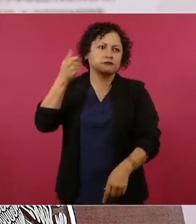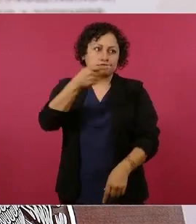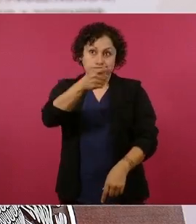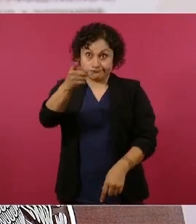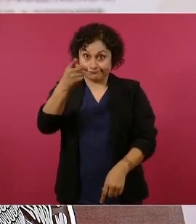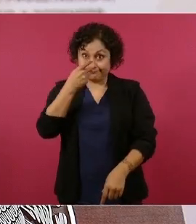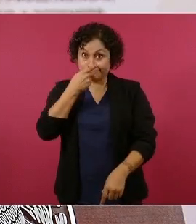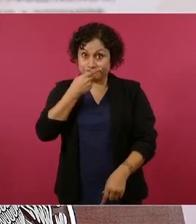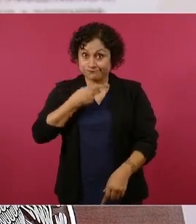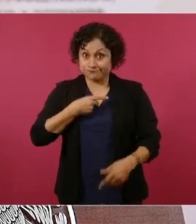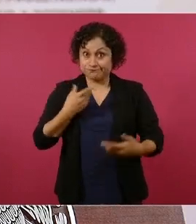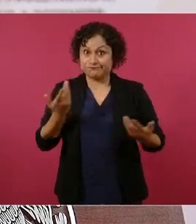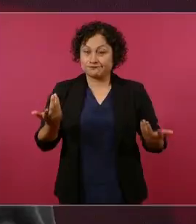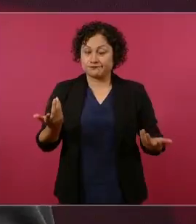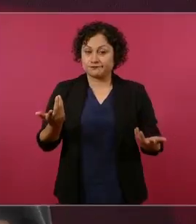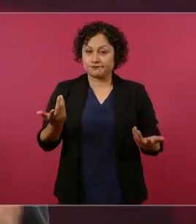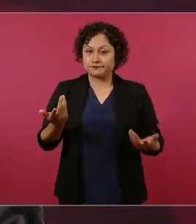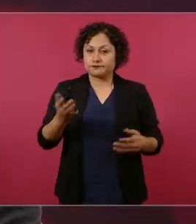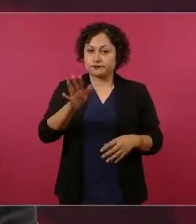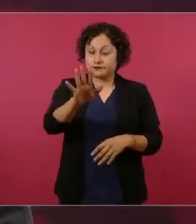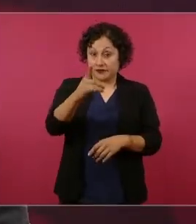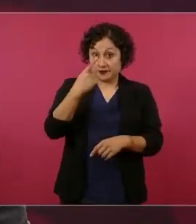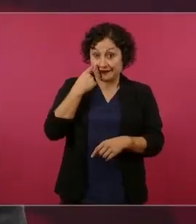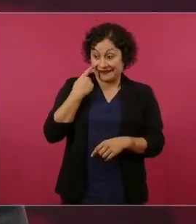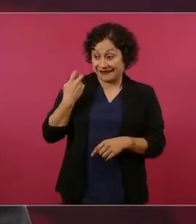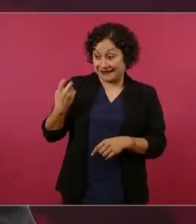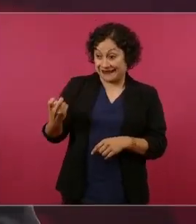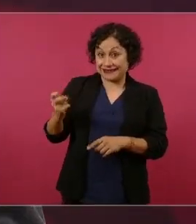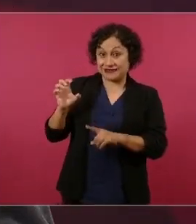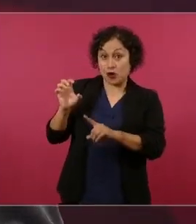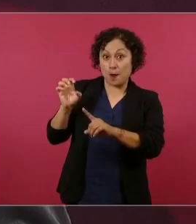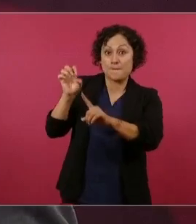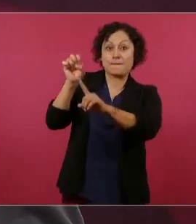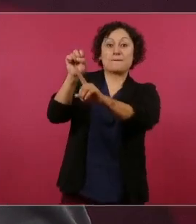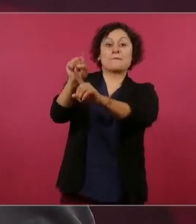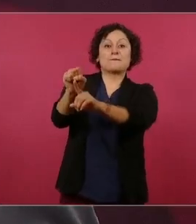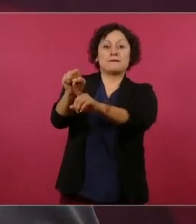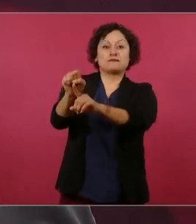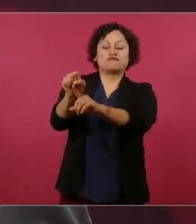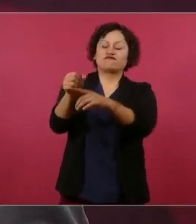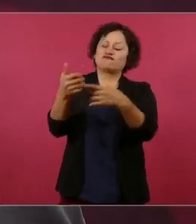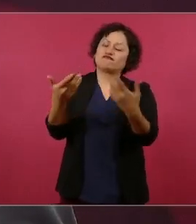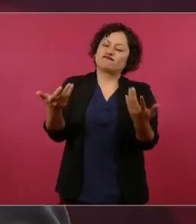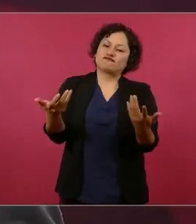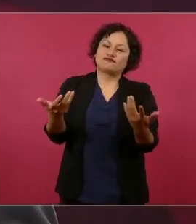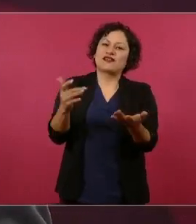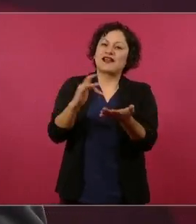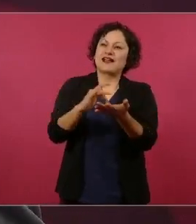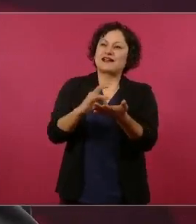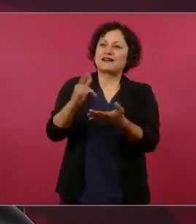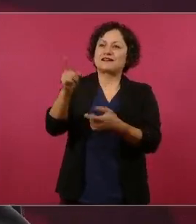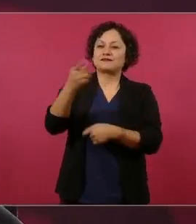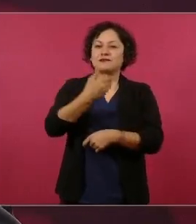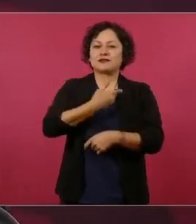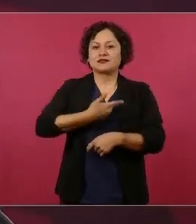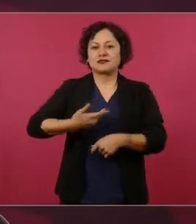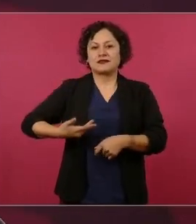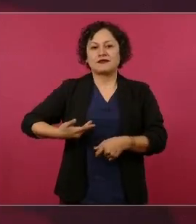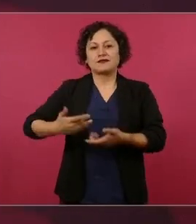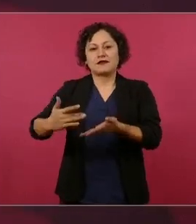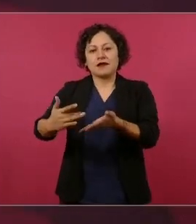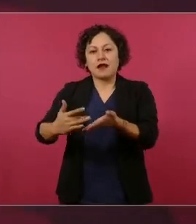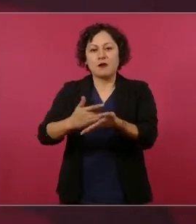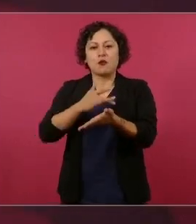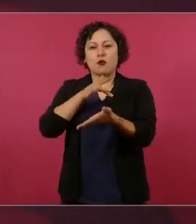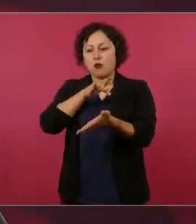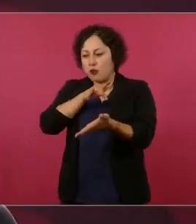si no hubiéramos tenido el apoyo del presidente de la República. Cada una de estas obras implica